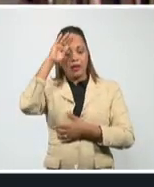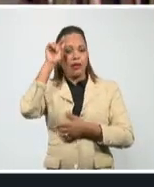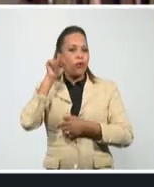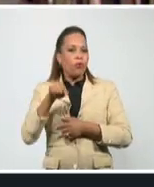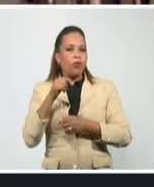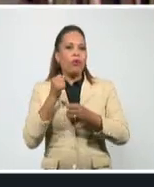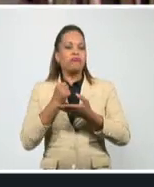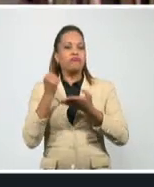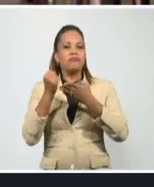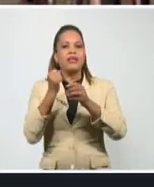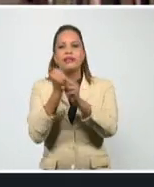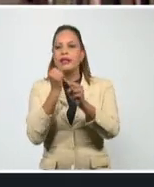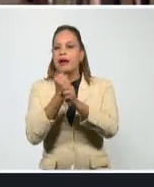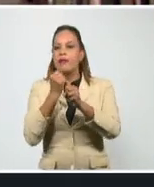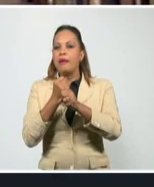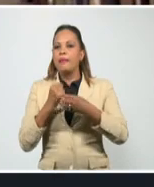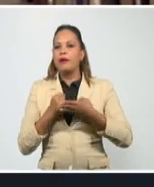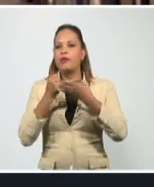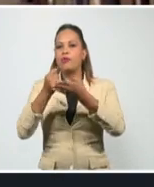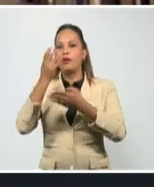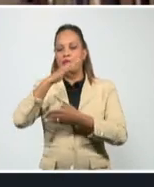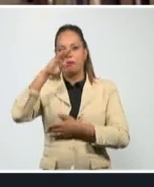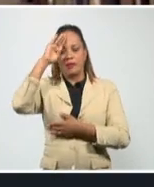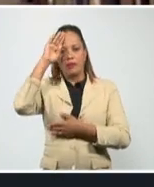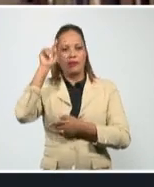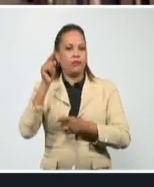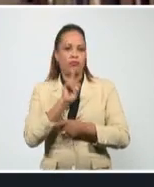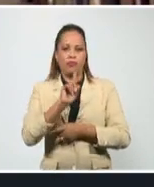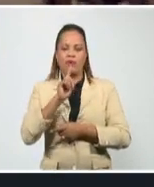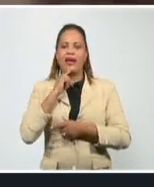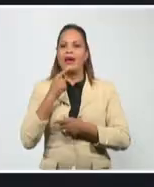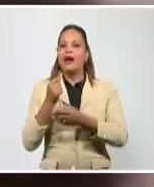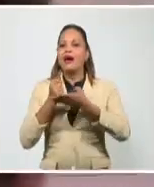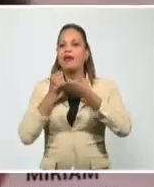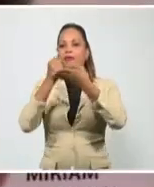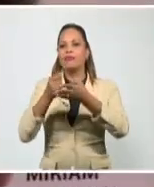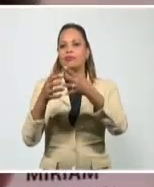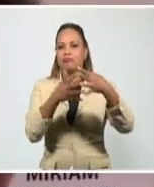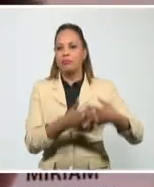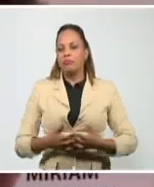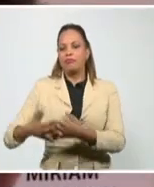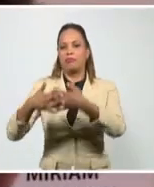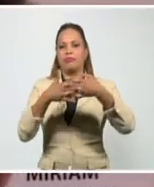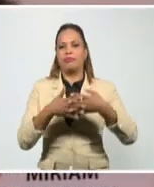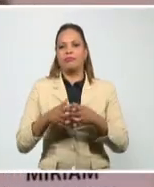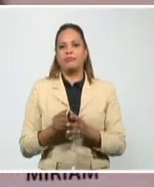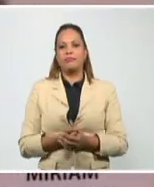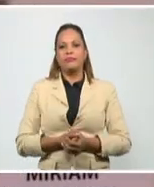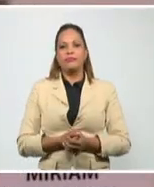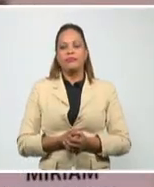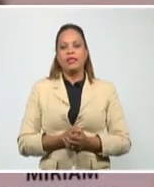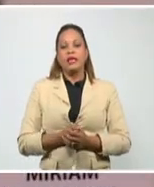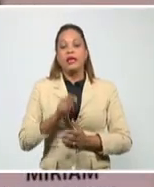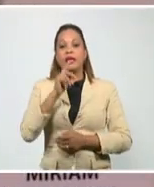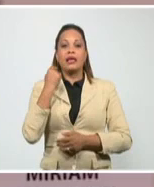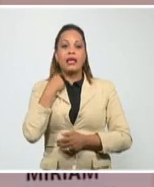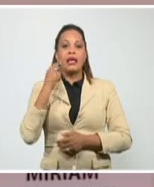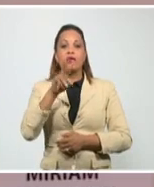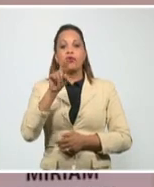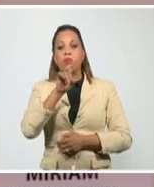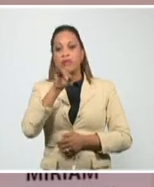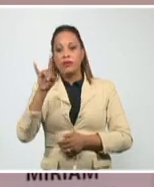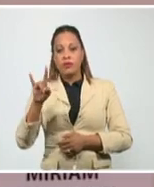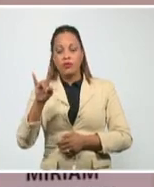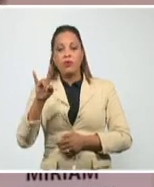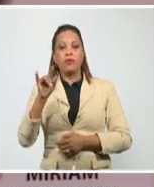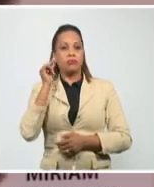les permite hacer abiertamente lo que antes la CIA hacía clandestinamente. En 2019, Miriam Comblit,